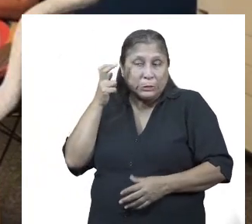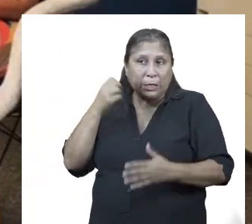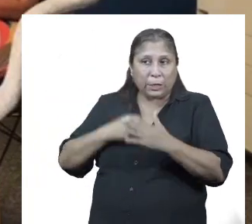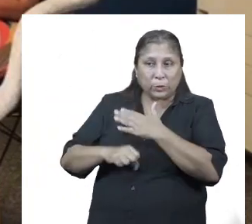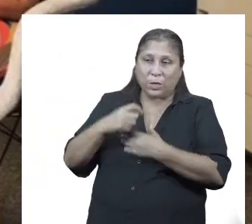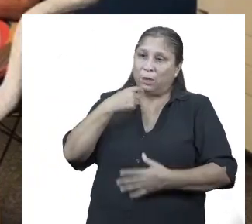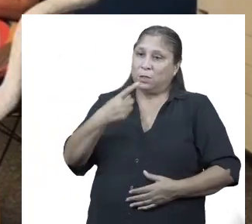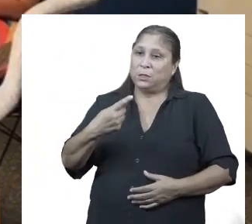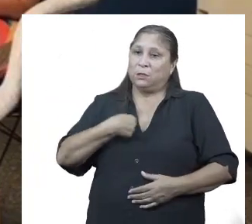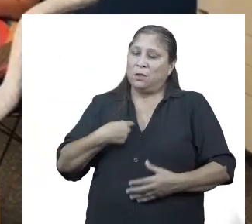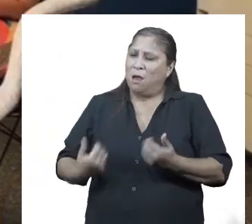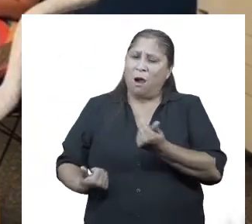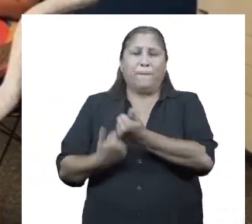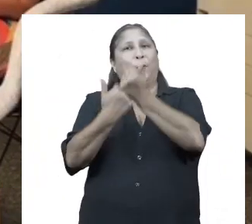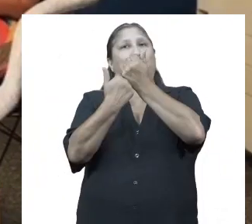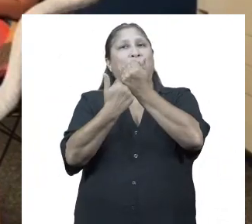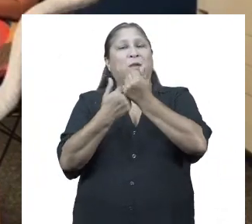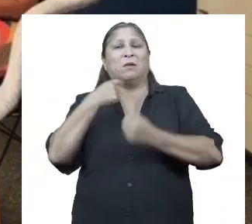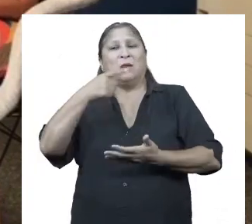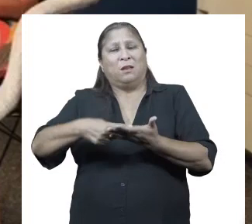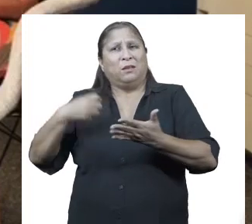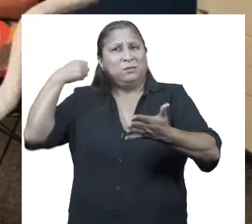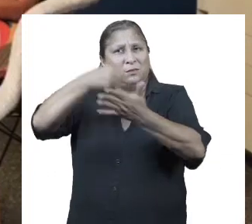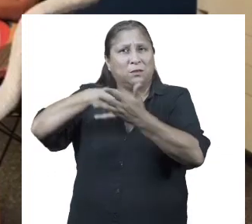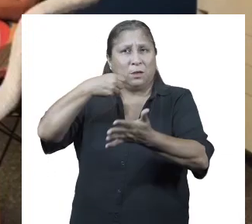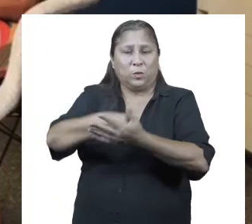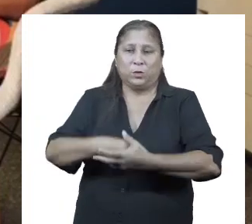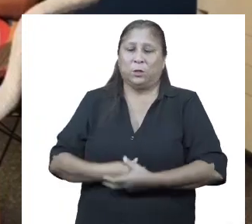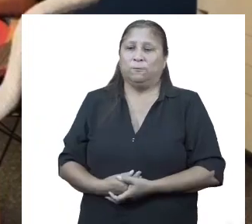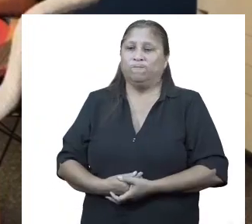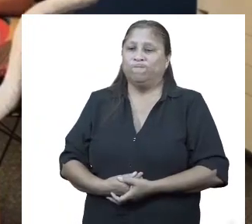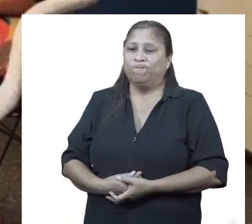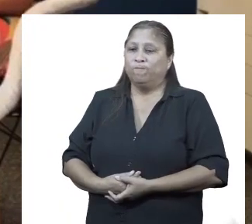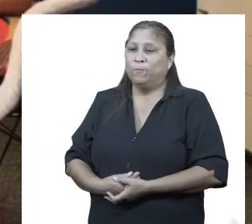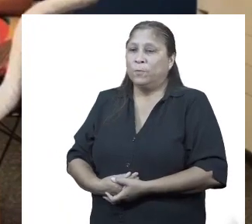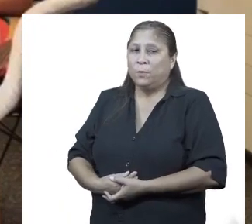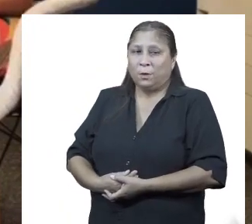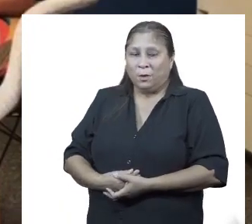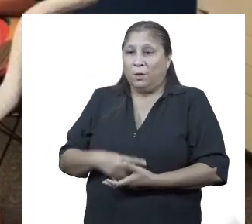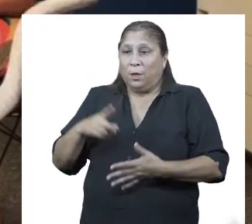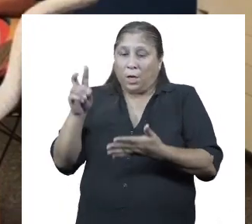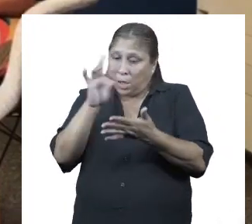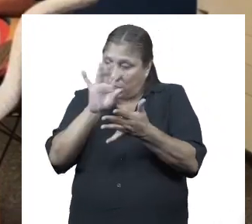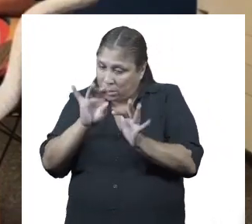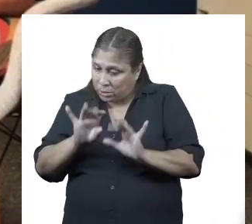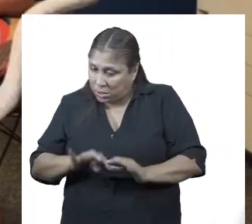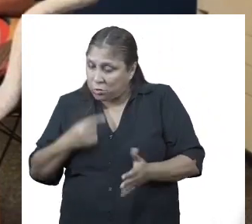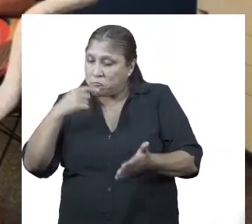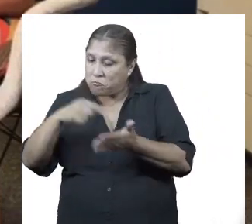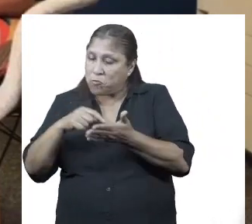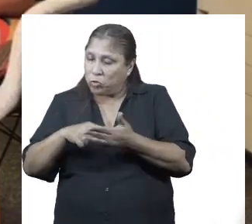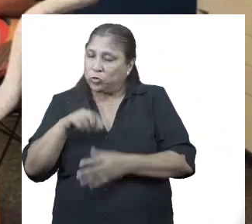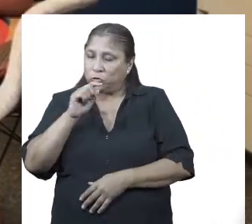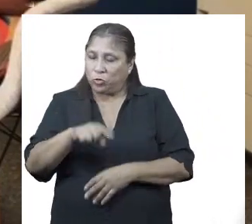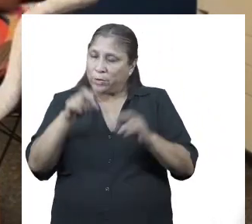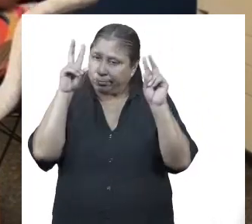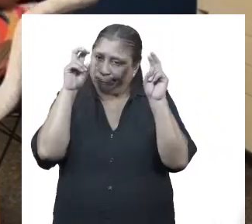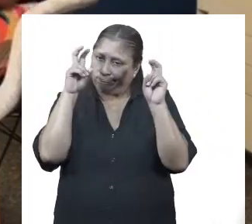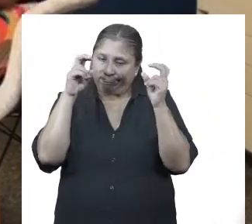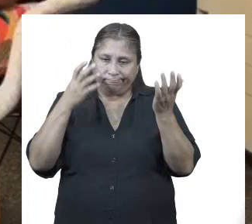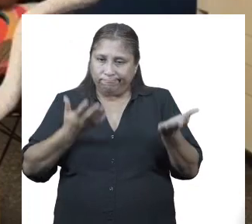la hija decir, apóyenme en esta lucha. Han escrito mucho sobre eso en su blog,